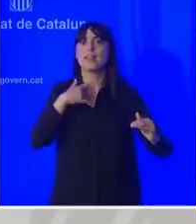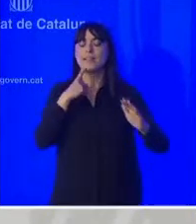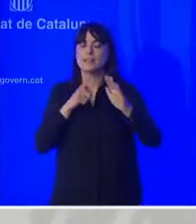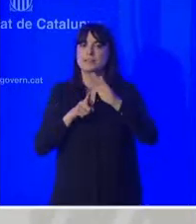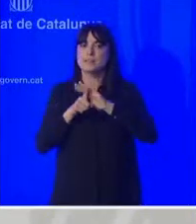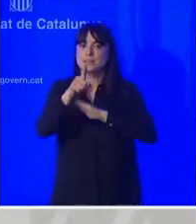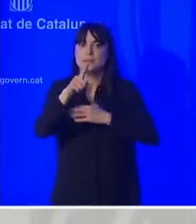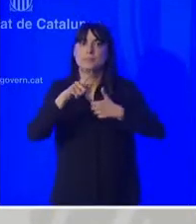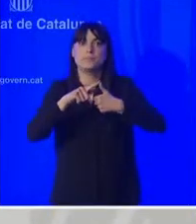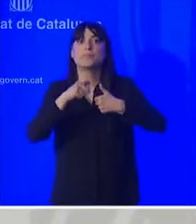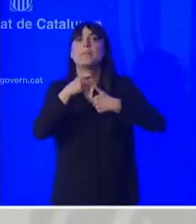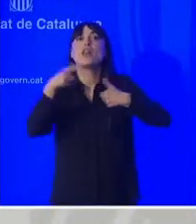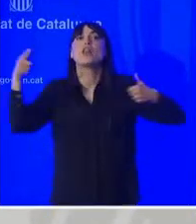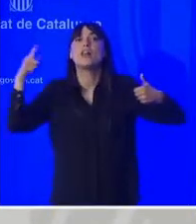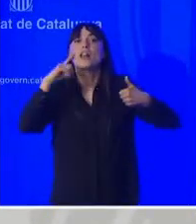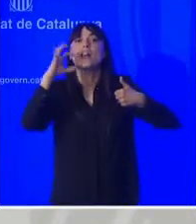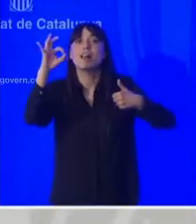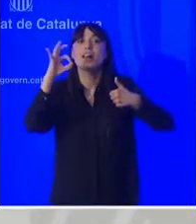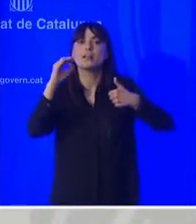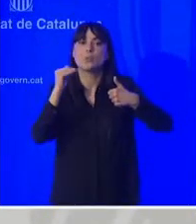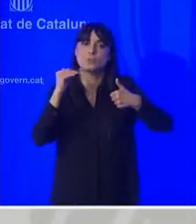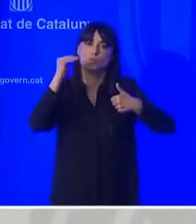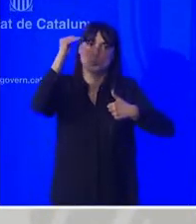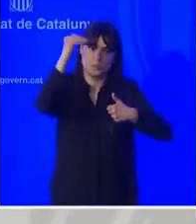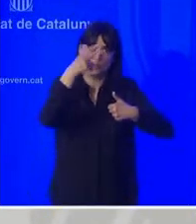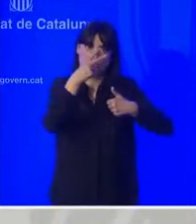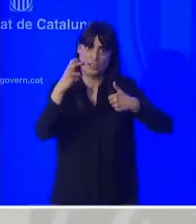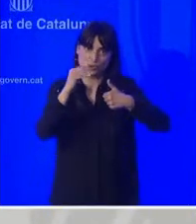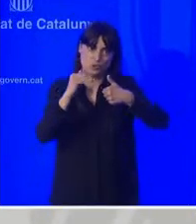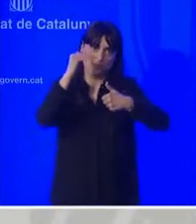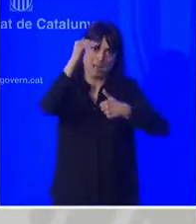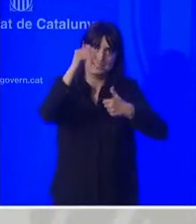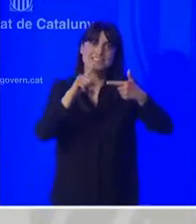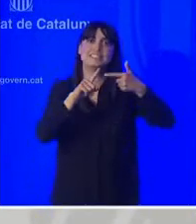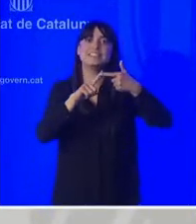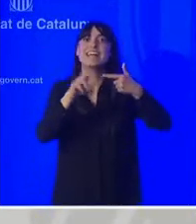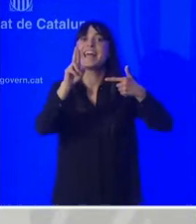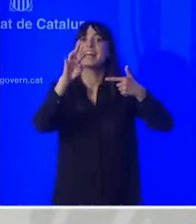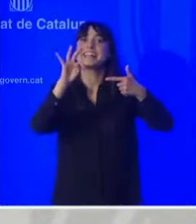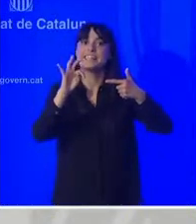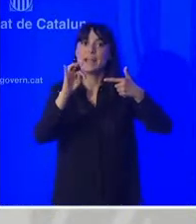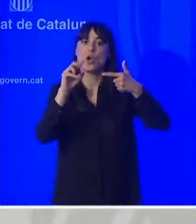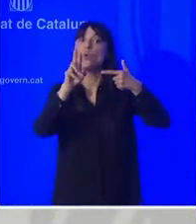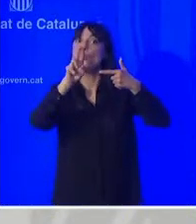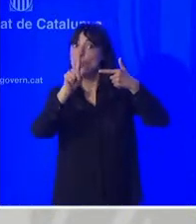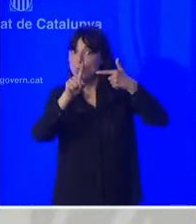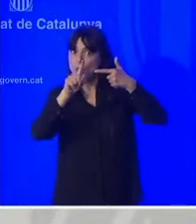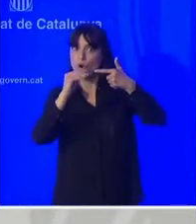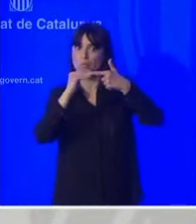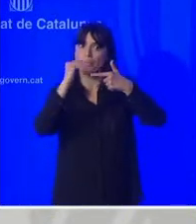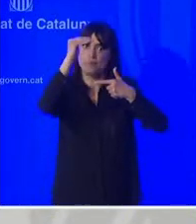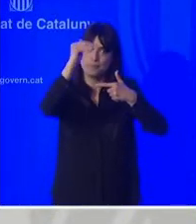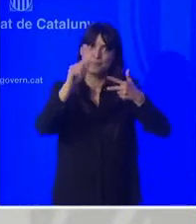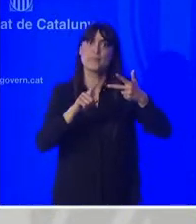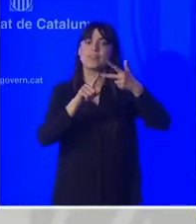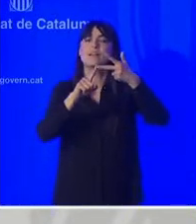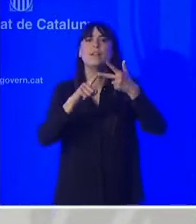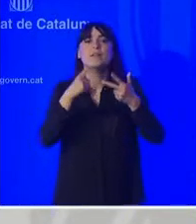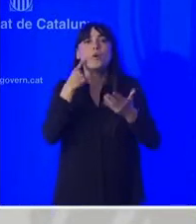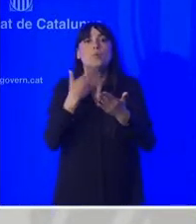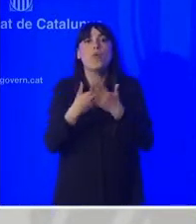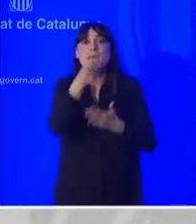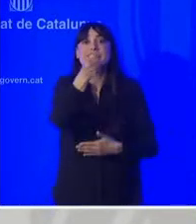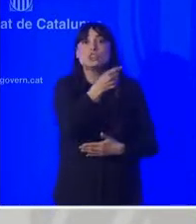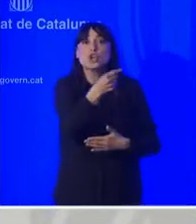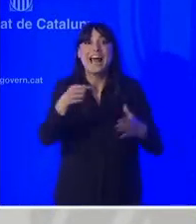una R que está superior a 1 una positividad de los test de antigerónorápidos que también se ha incrementado significativamente que